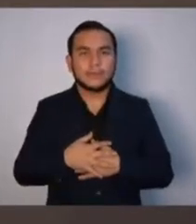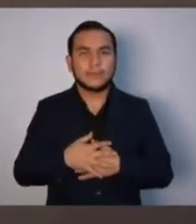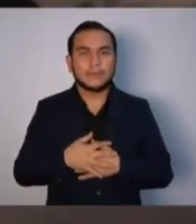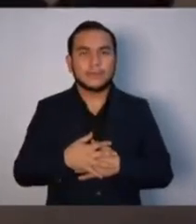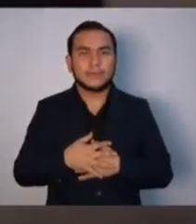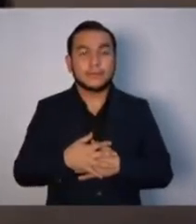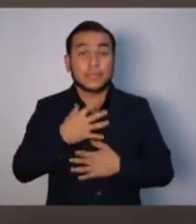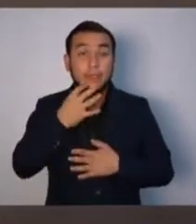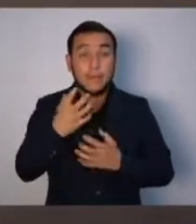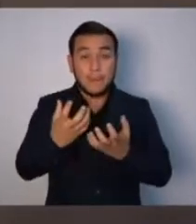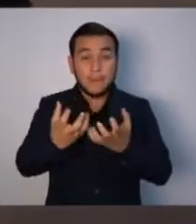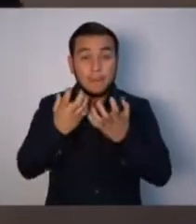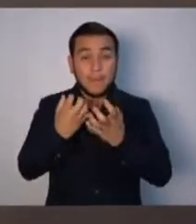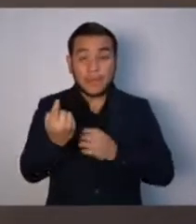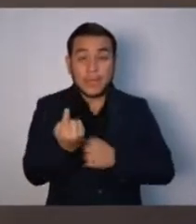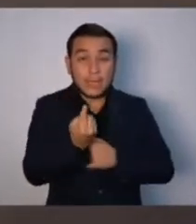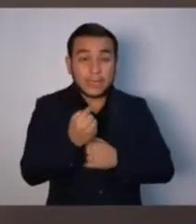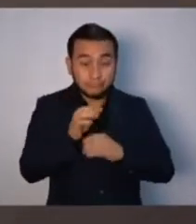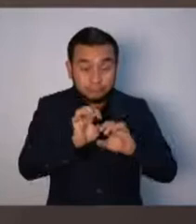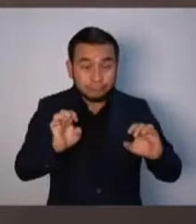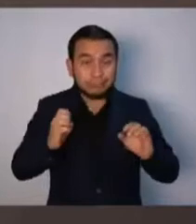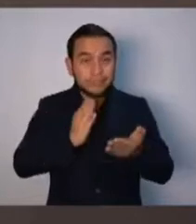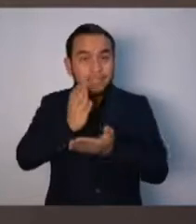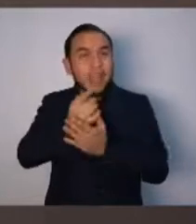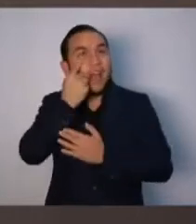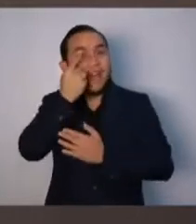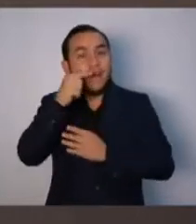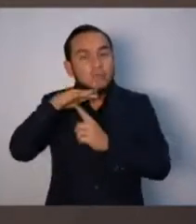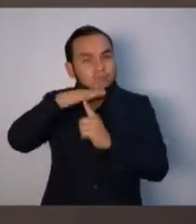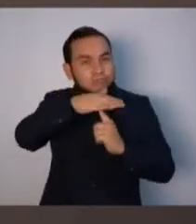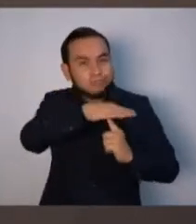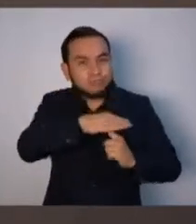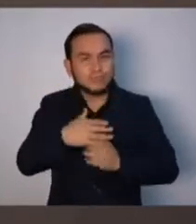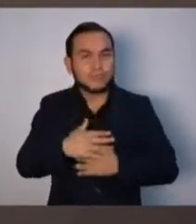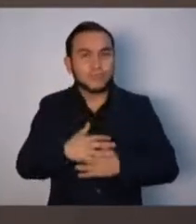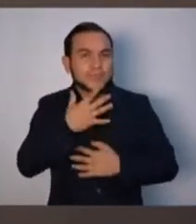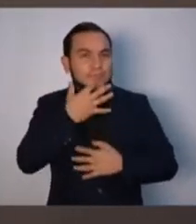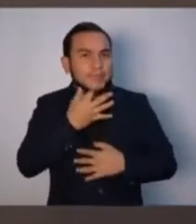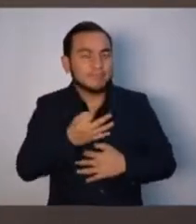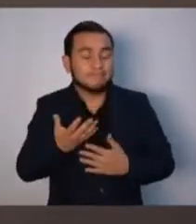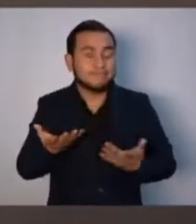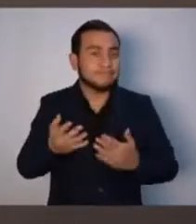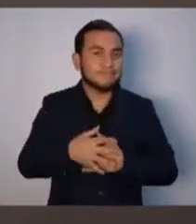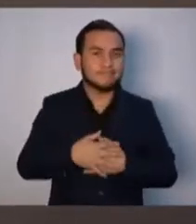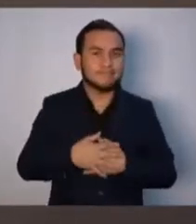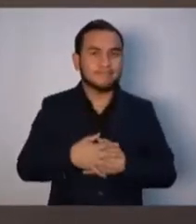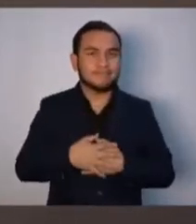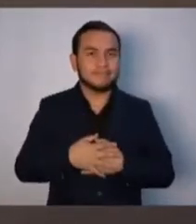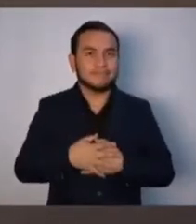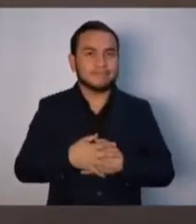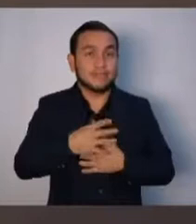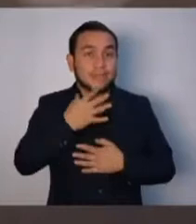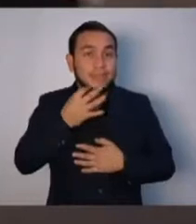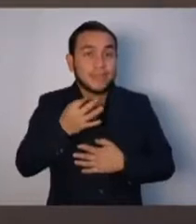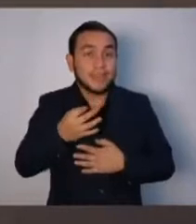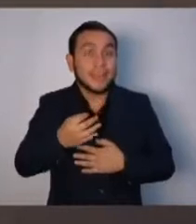un montón de niños llegaron a ver los helicópteros aterrizan y pues es a cualquiera